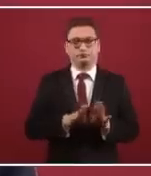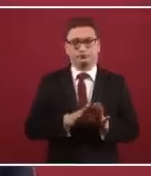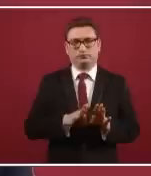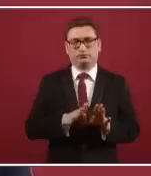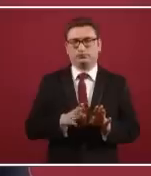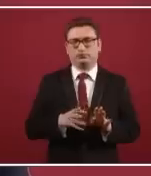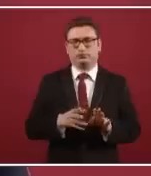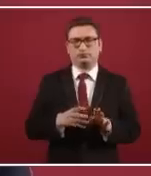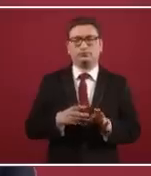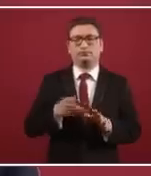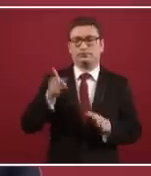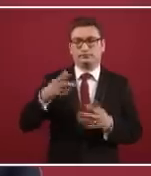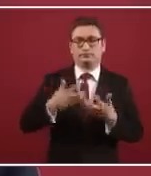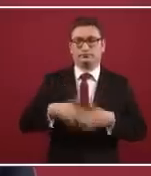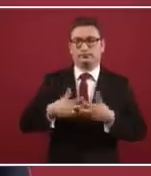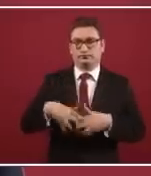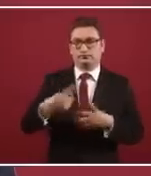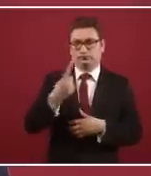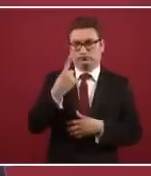una empresa